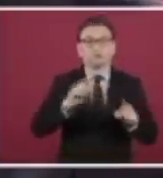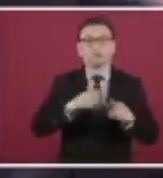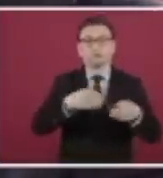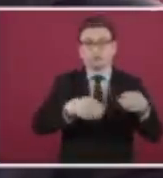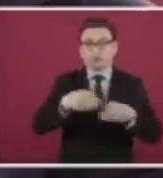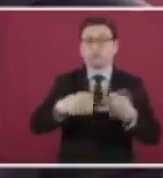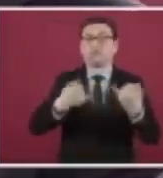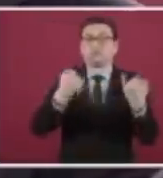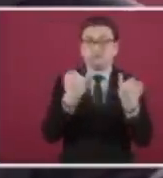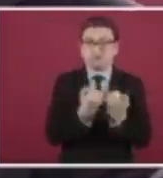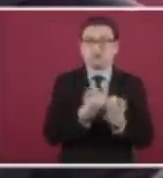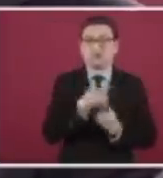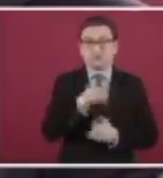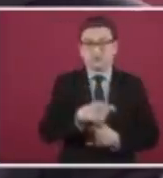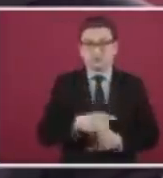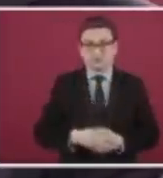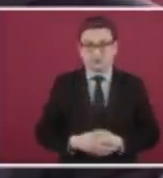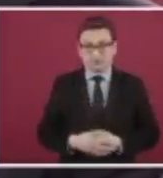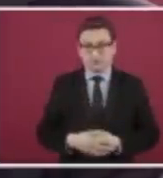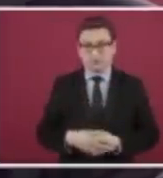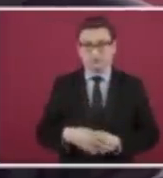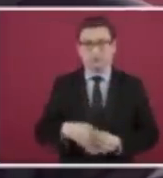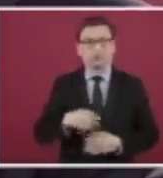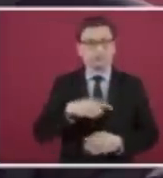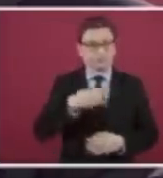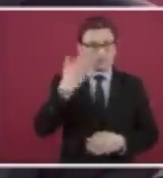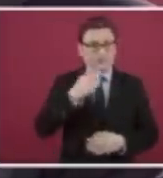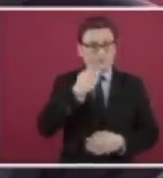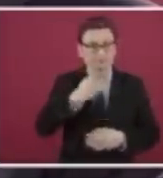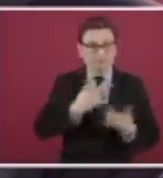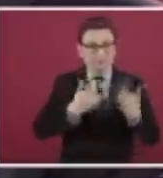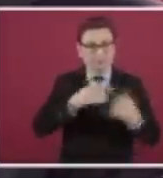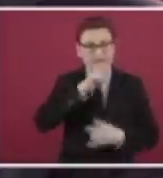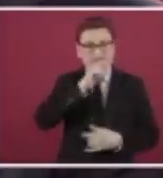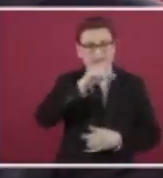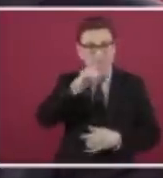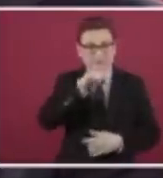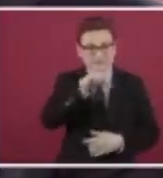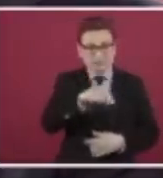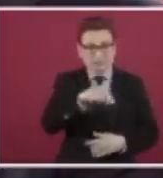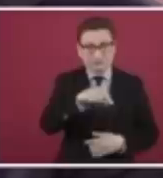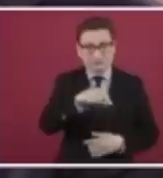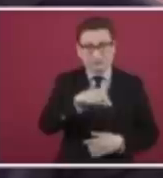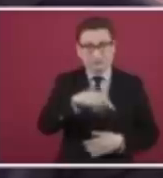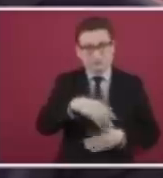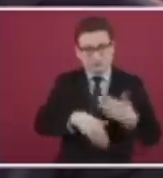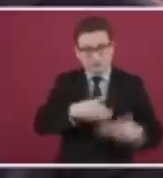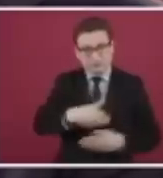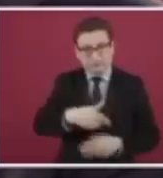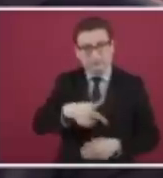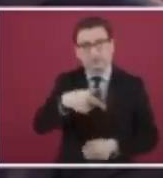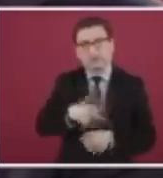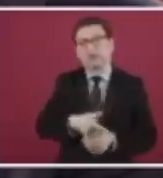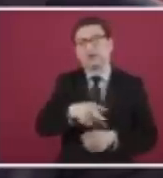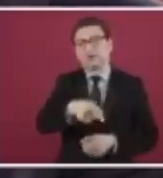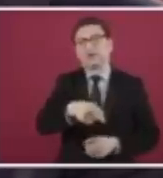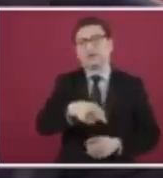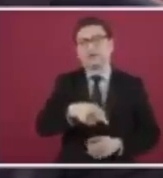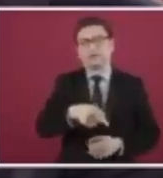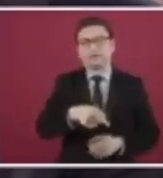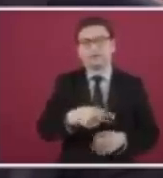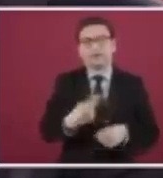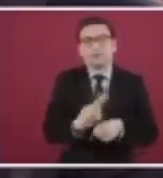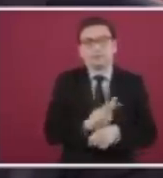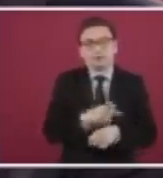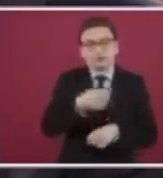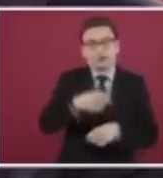Yo les comentaba de lo de Jalisco y resultó de que era